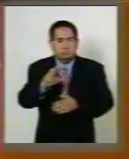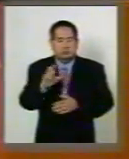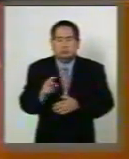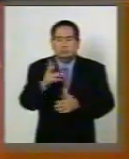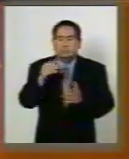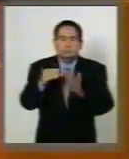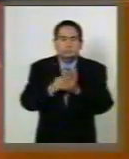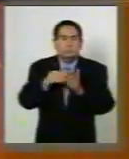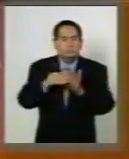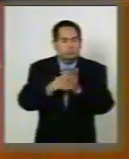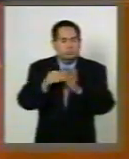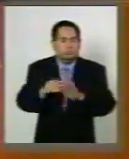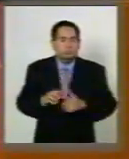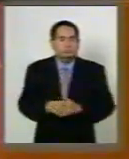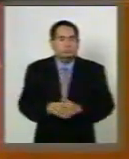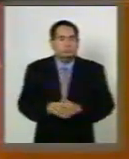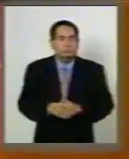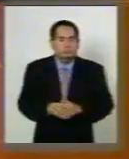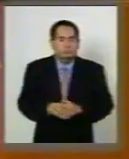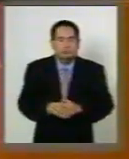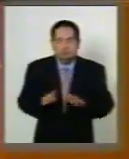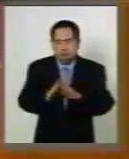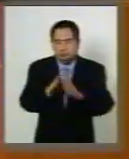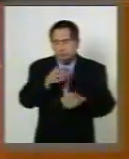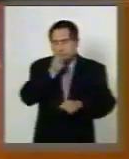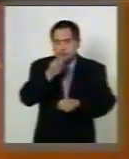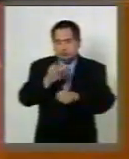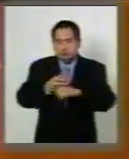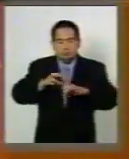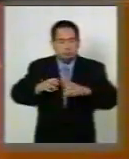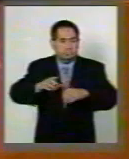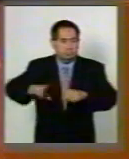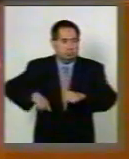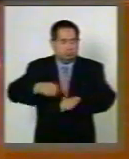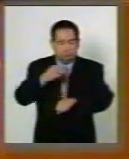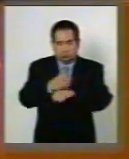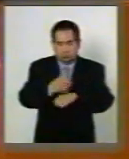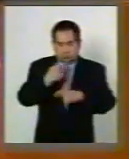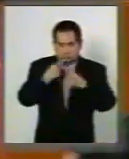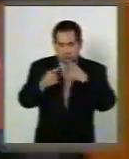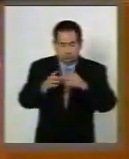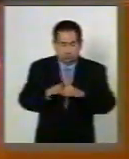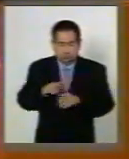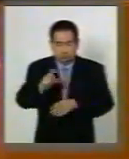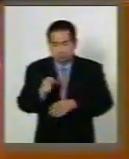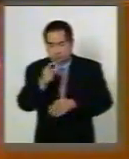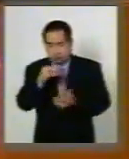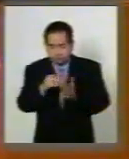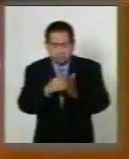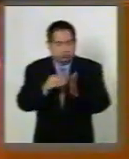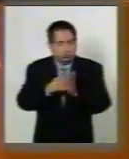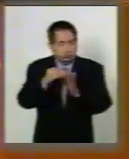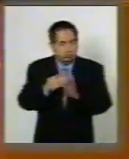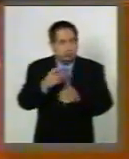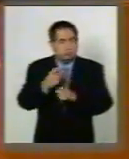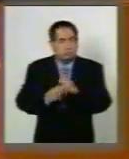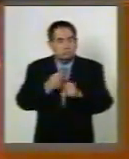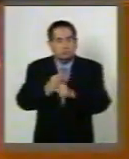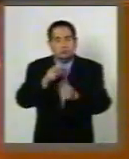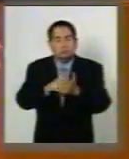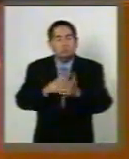mil millones. La Secretaría de Gobernación de 22 mil millones en el